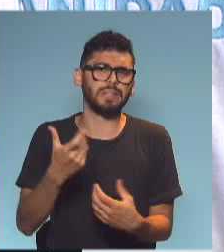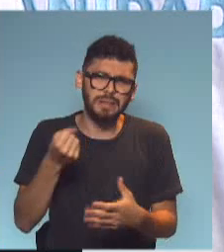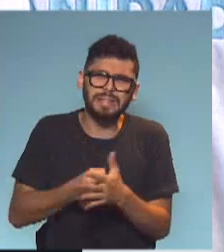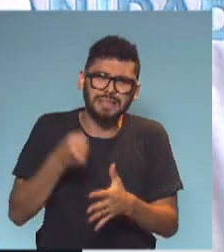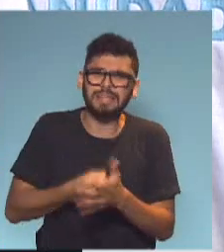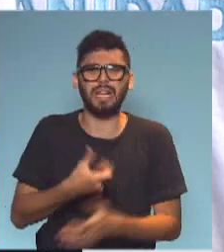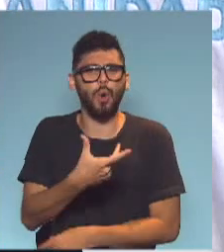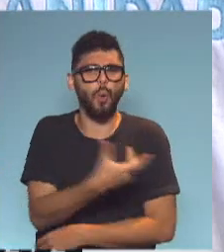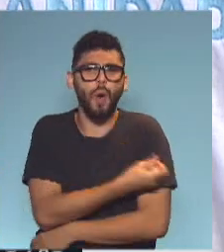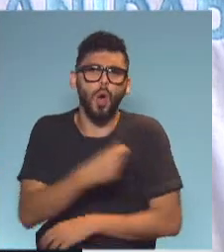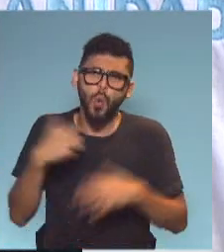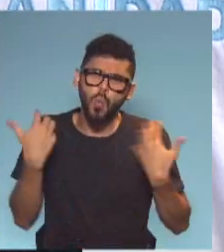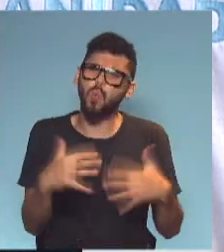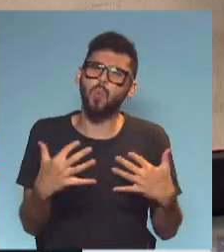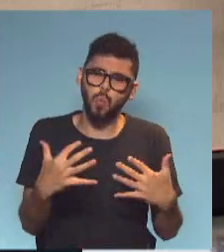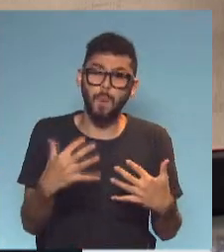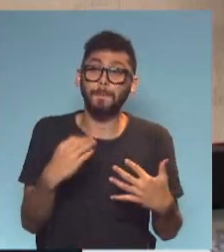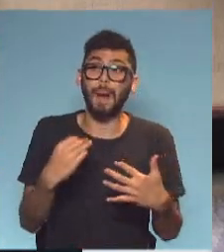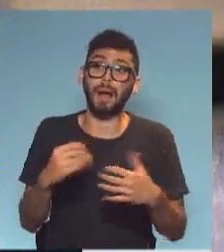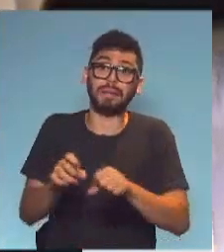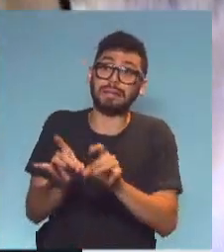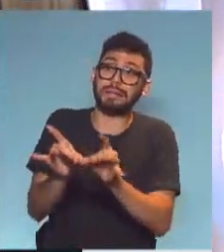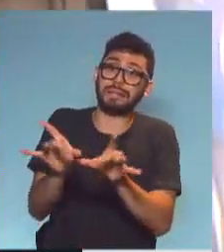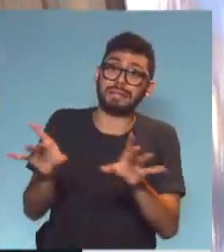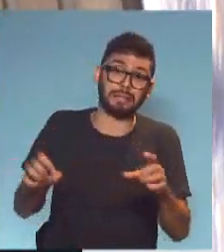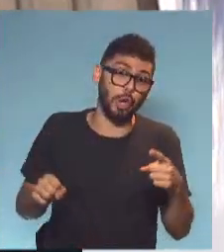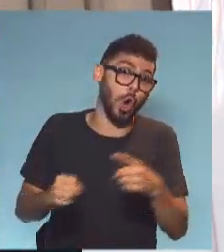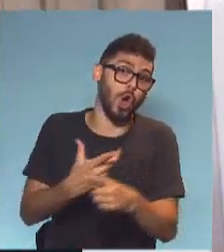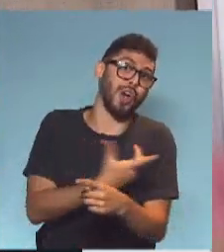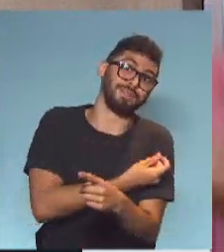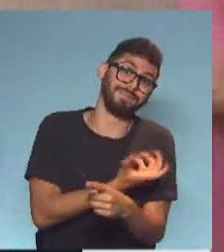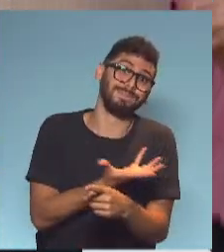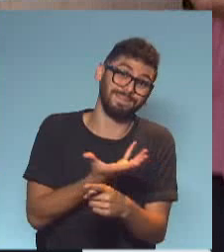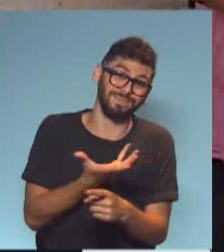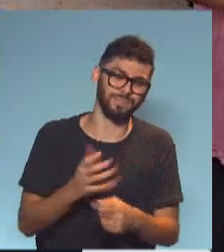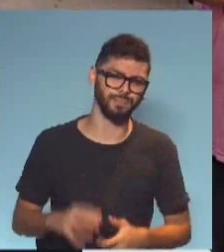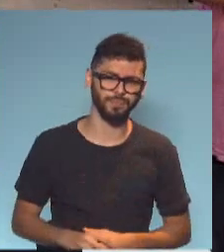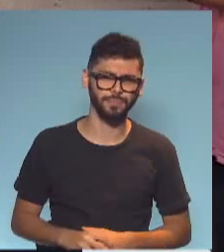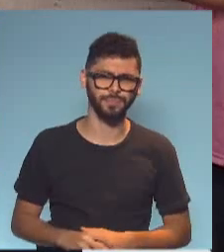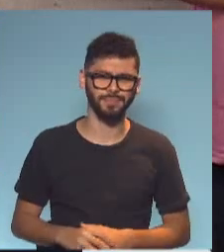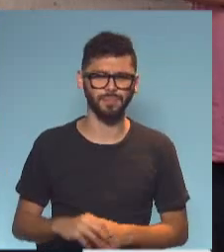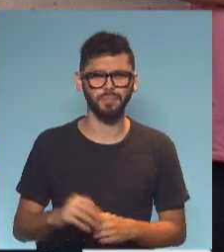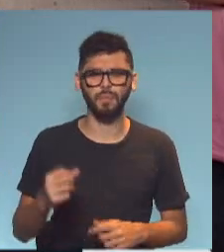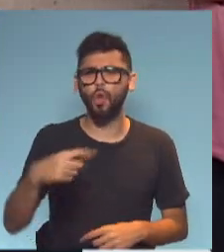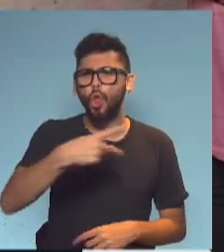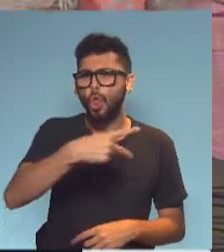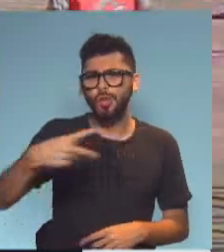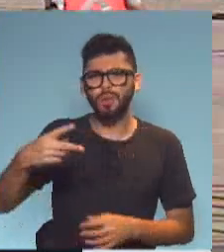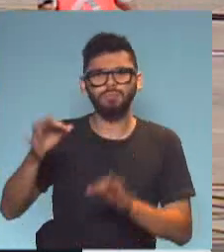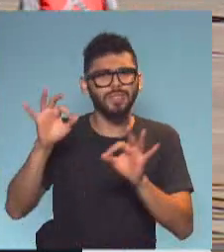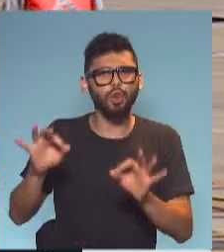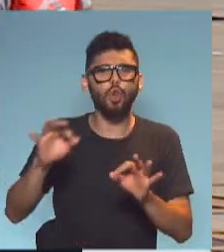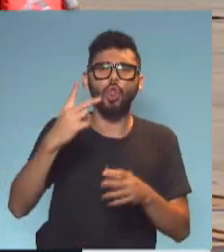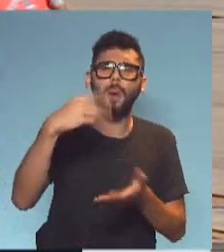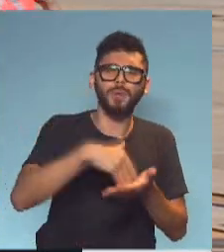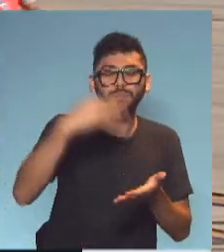tarea titánica para enfrentar esta pandemia. En estas últimas dos semanas han llegado 2 millones de dosis, de los